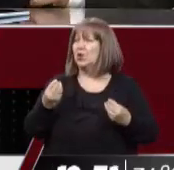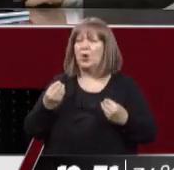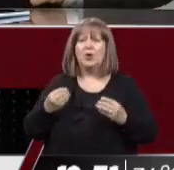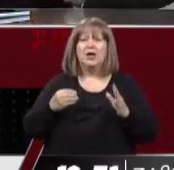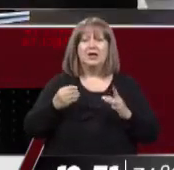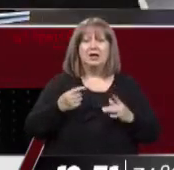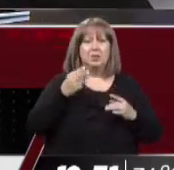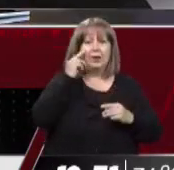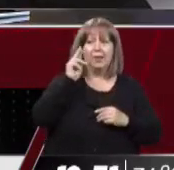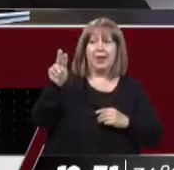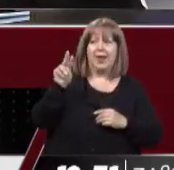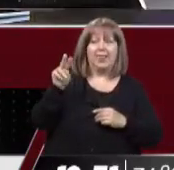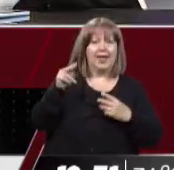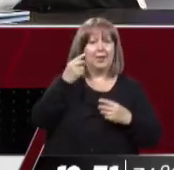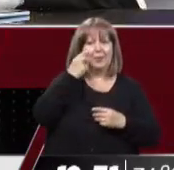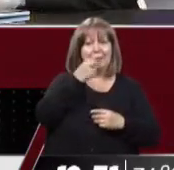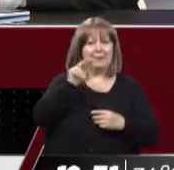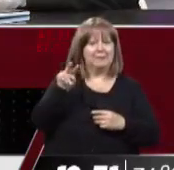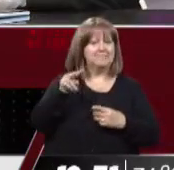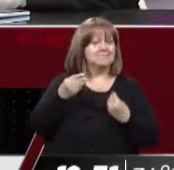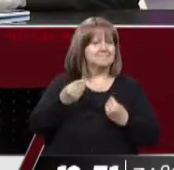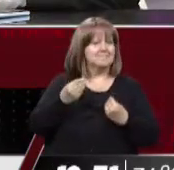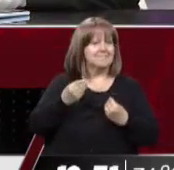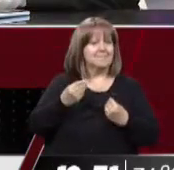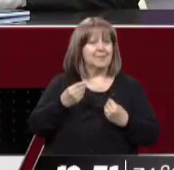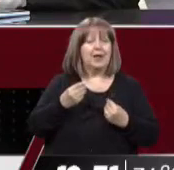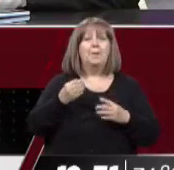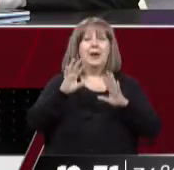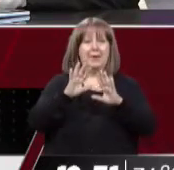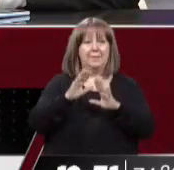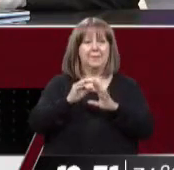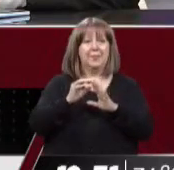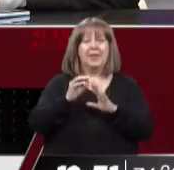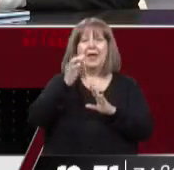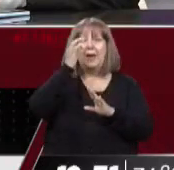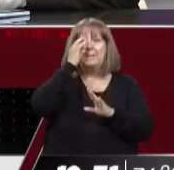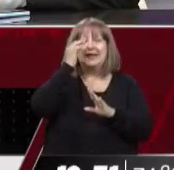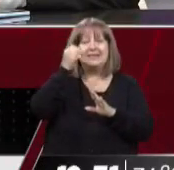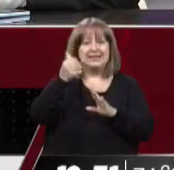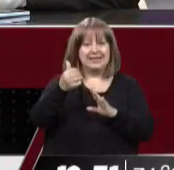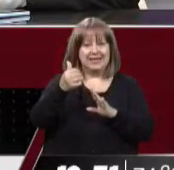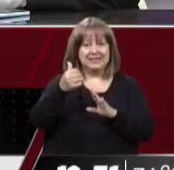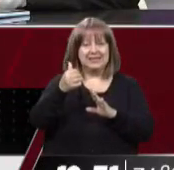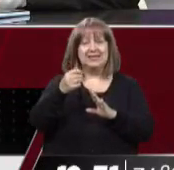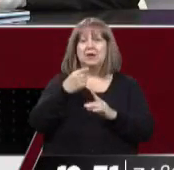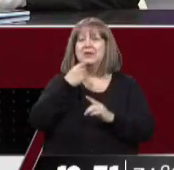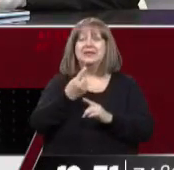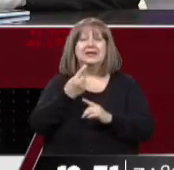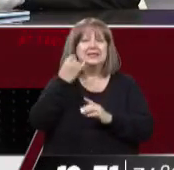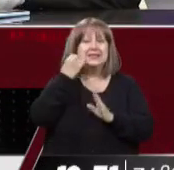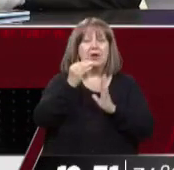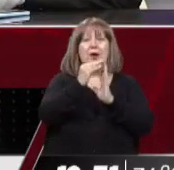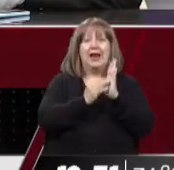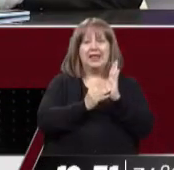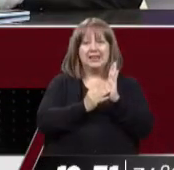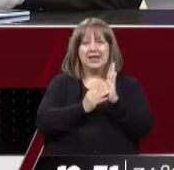Y la mirada. Y la mirada. De 26, y la fue de 26. Como la mirada también. Después, la mirada es medio sobradora para con el periodista, porque el periodista de la lista está... Yo